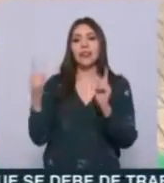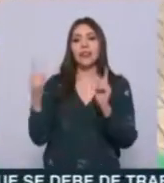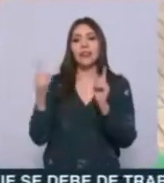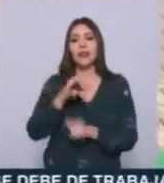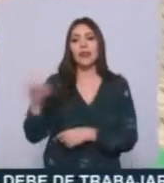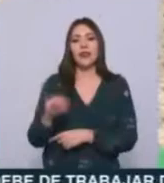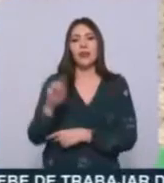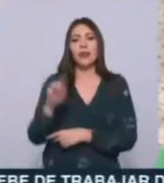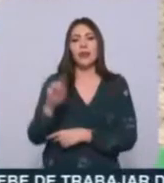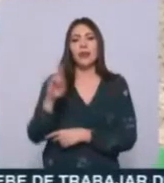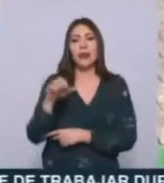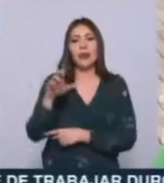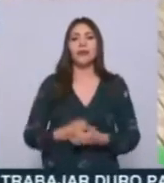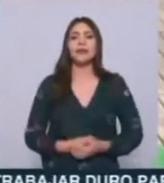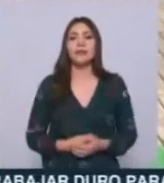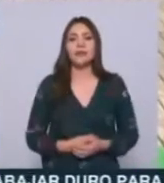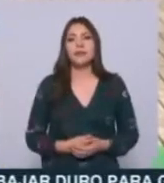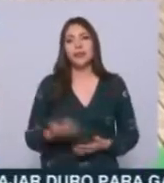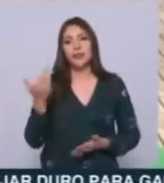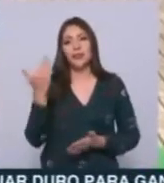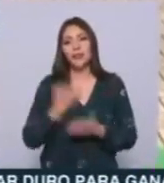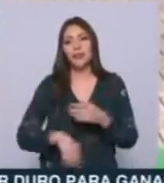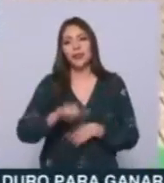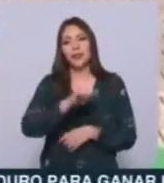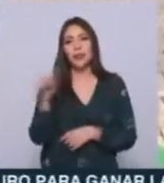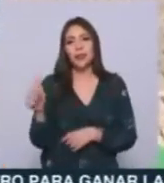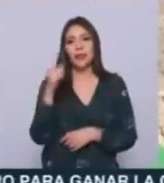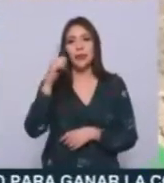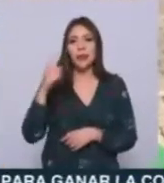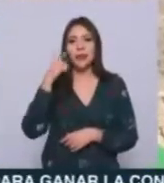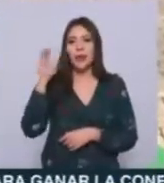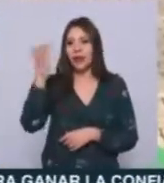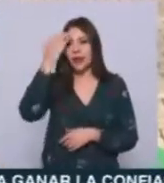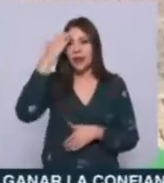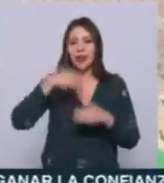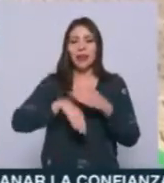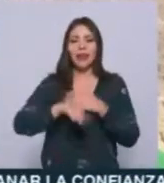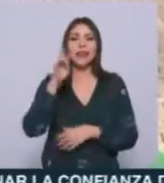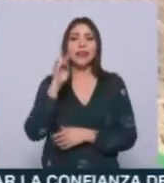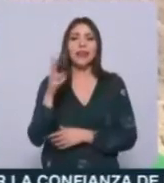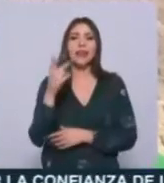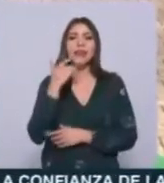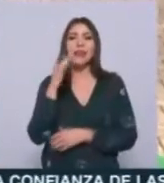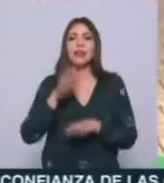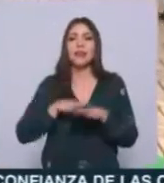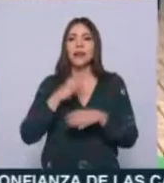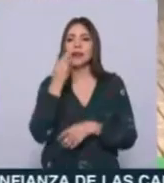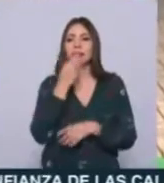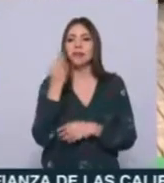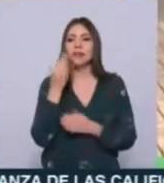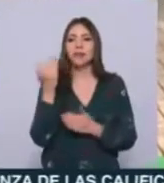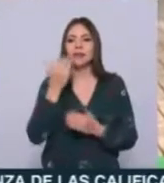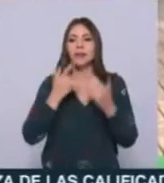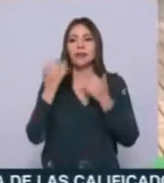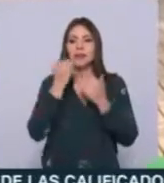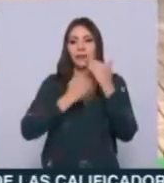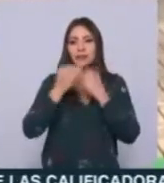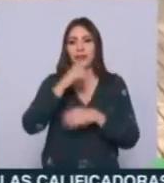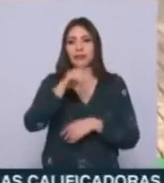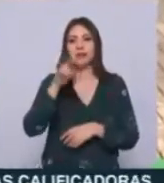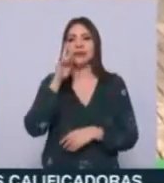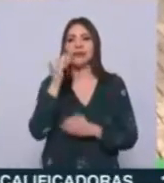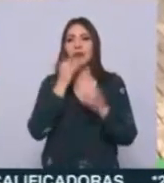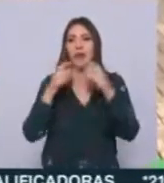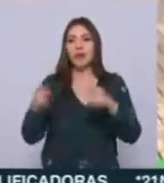Pero bueno, ahora toca la parte más deliciosa de este recorrido. Así que no se pierdan en nuestra segunda entrega, el pabellón